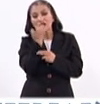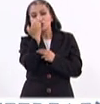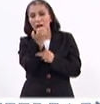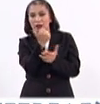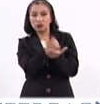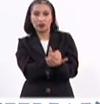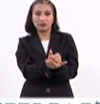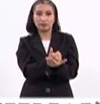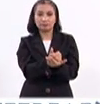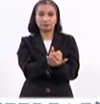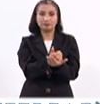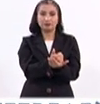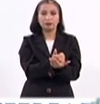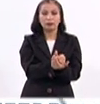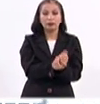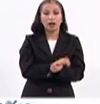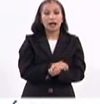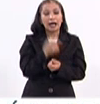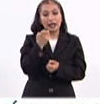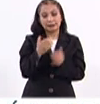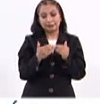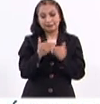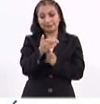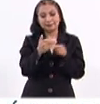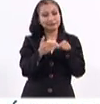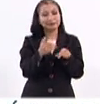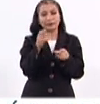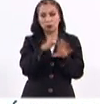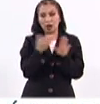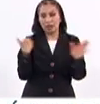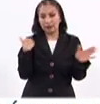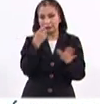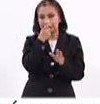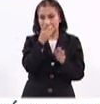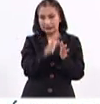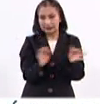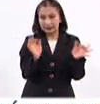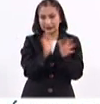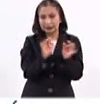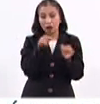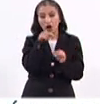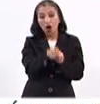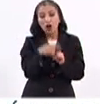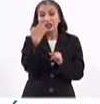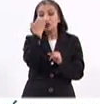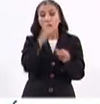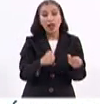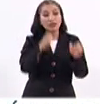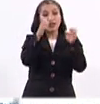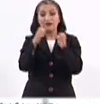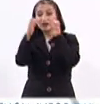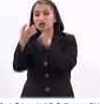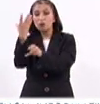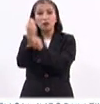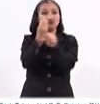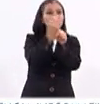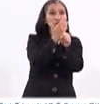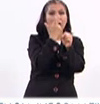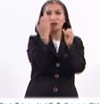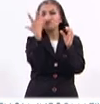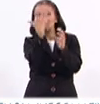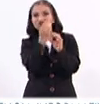de la ciudad. Es un paso que tiene que ver, como ya lo explicaron antes, con la infraestructura, con la mejora de la